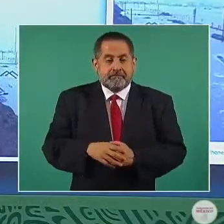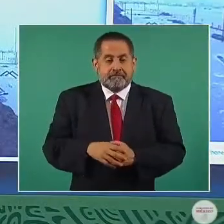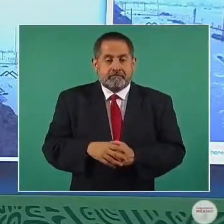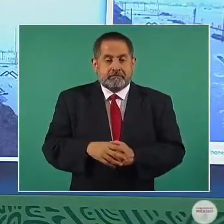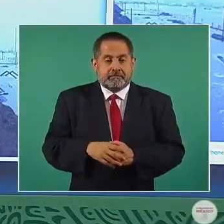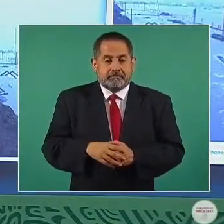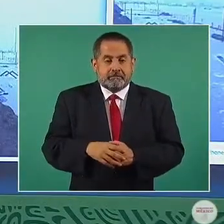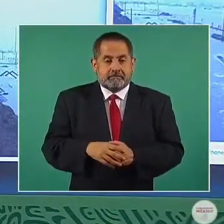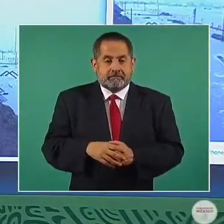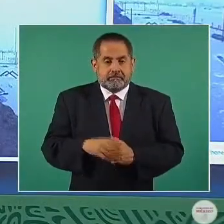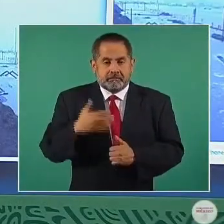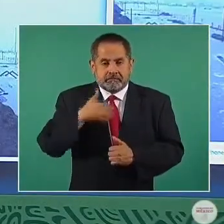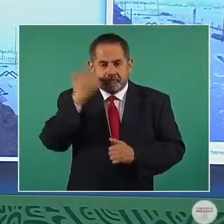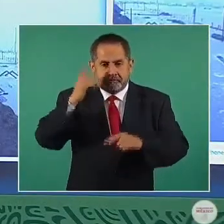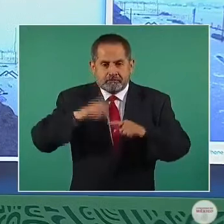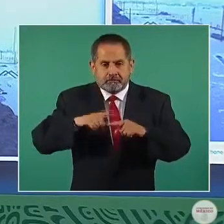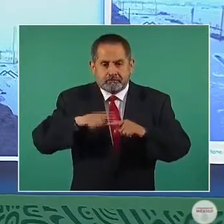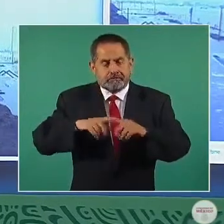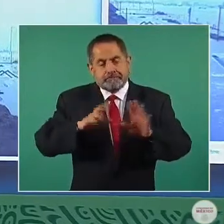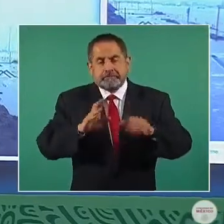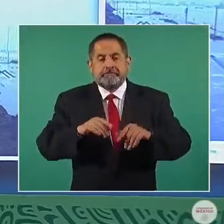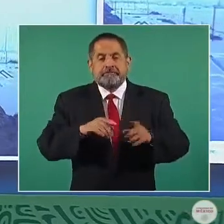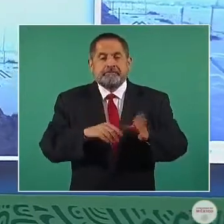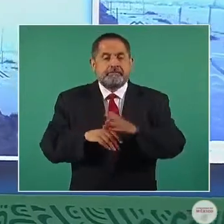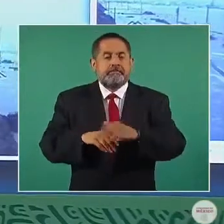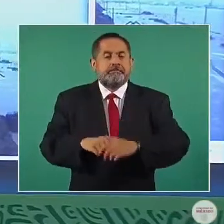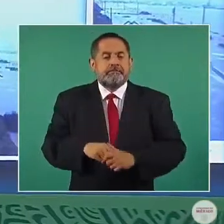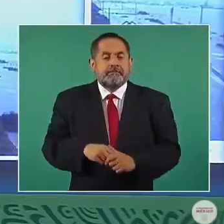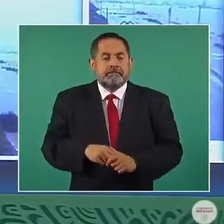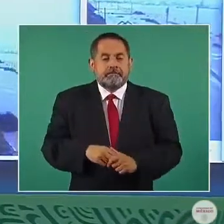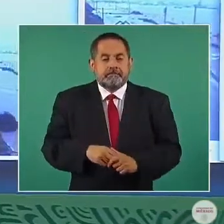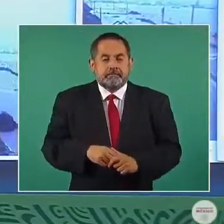Ay, no sabía yo quién era. Ay.